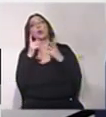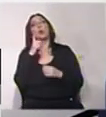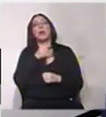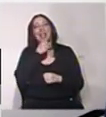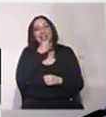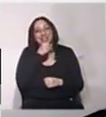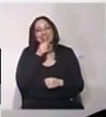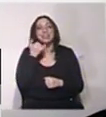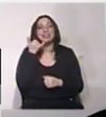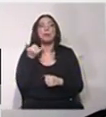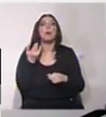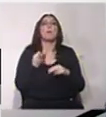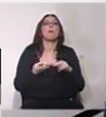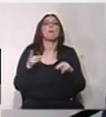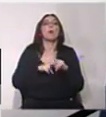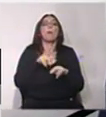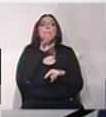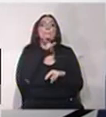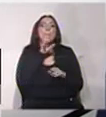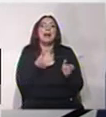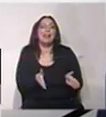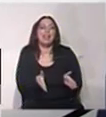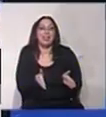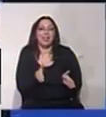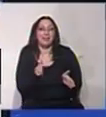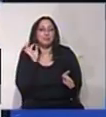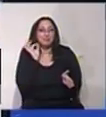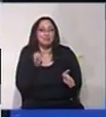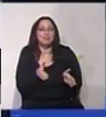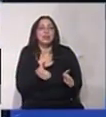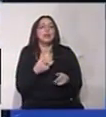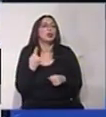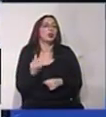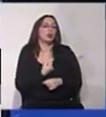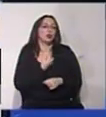llamó porque había muerto su perrita. Y estaba